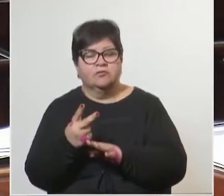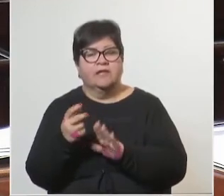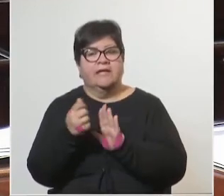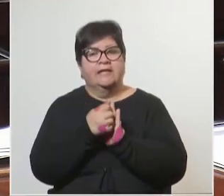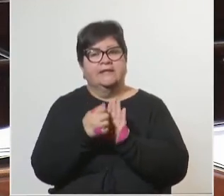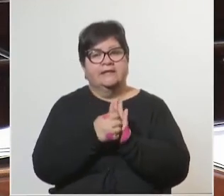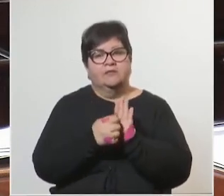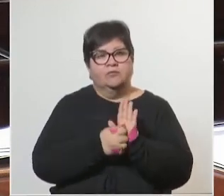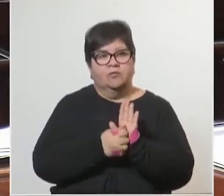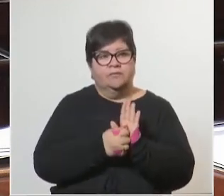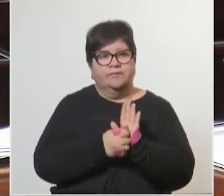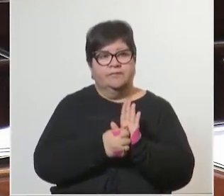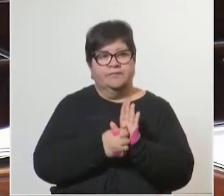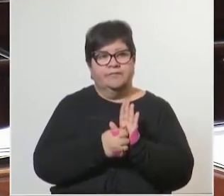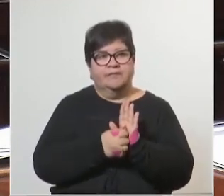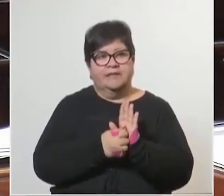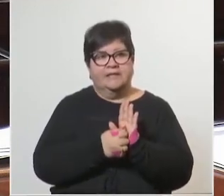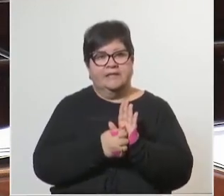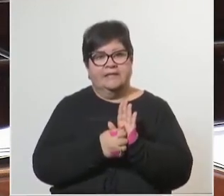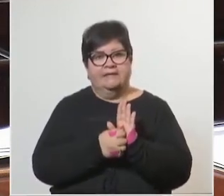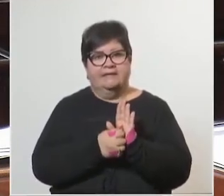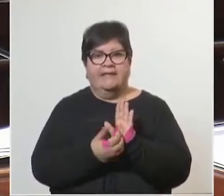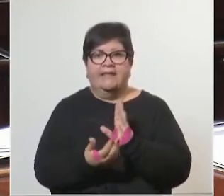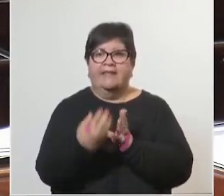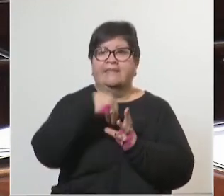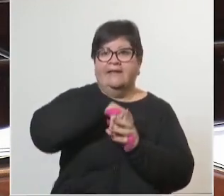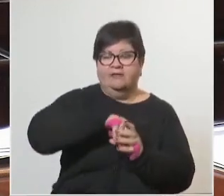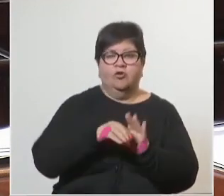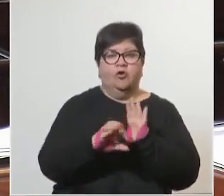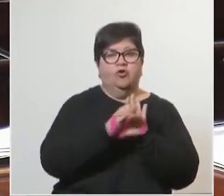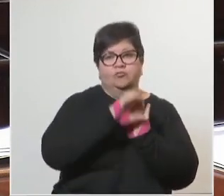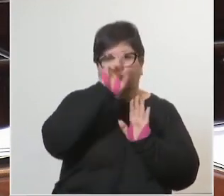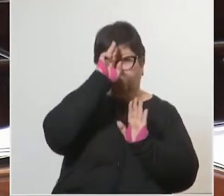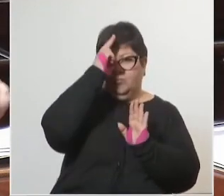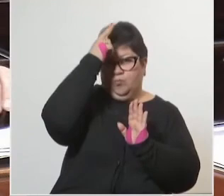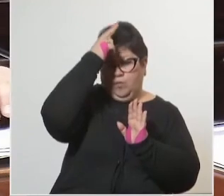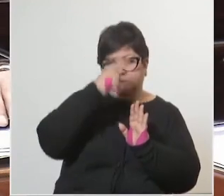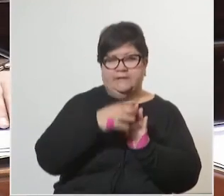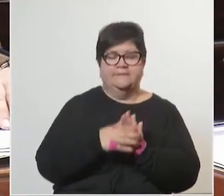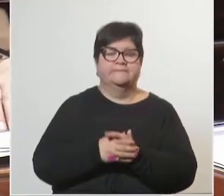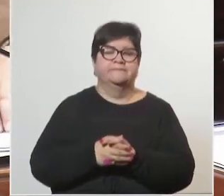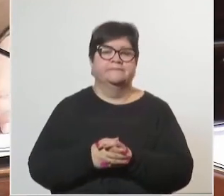que constituyen la parte dogmática de nuestra Constitución.